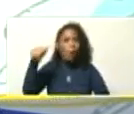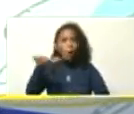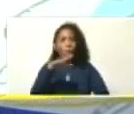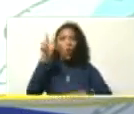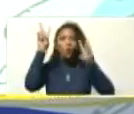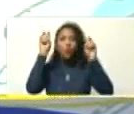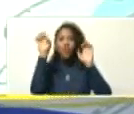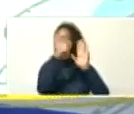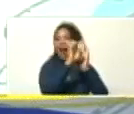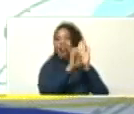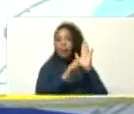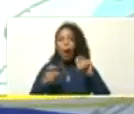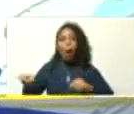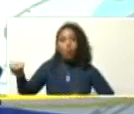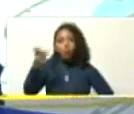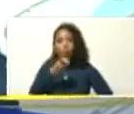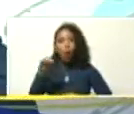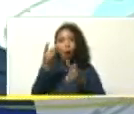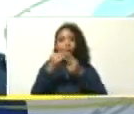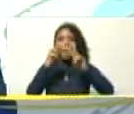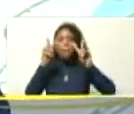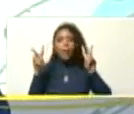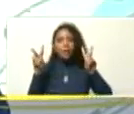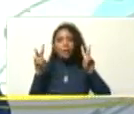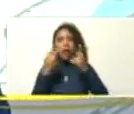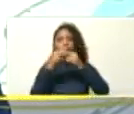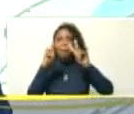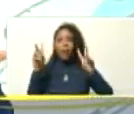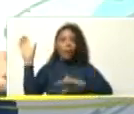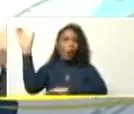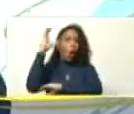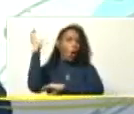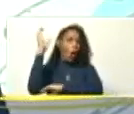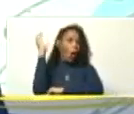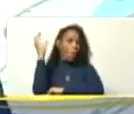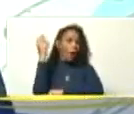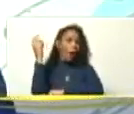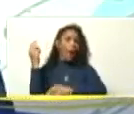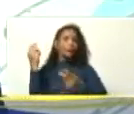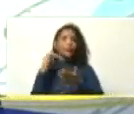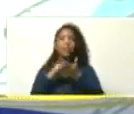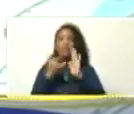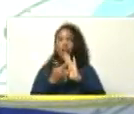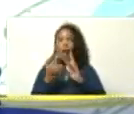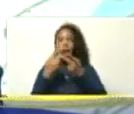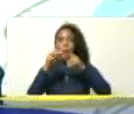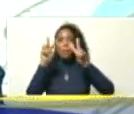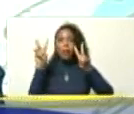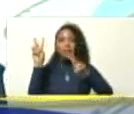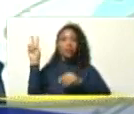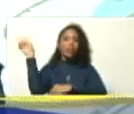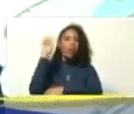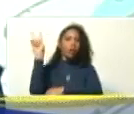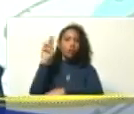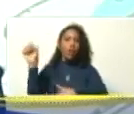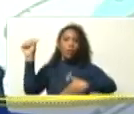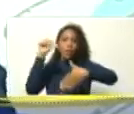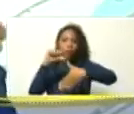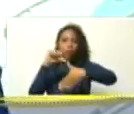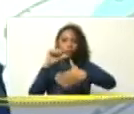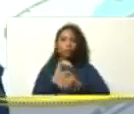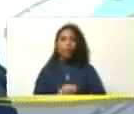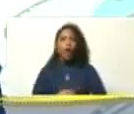nueva etapa en la búsqueda de la paz. La paz de Colombia es la paz de Venezuela y de Sudamérica. En la búsqueda